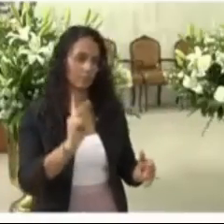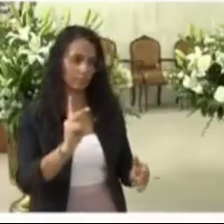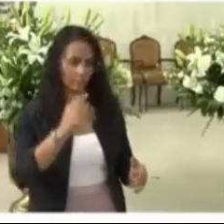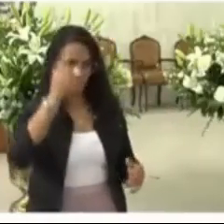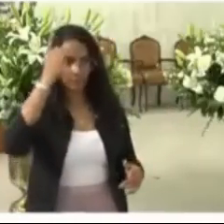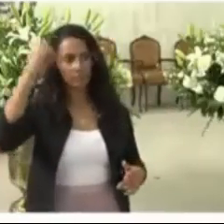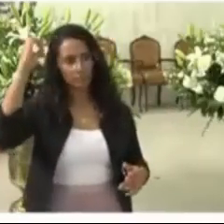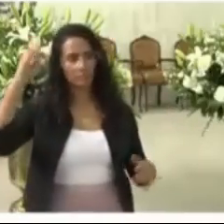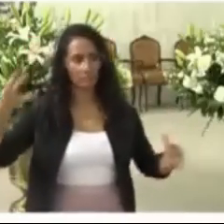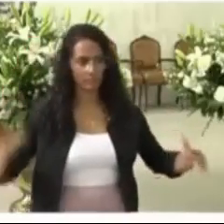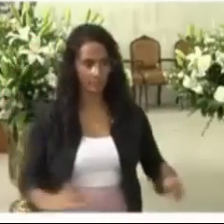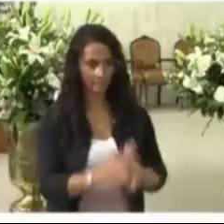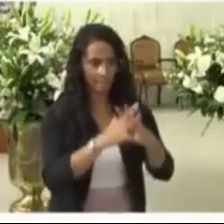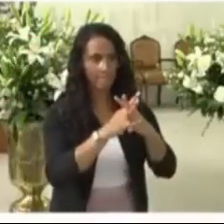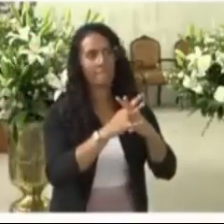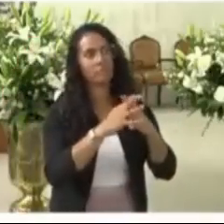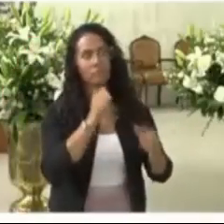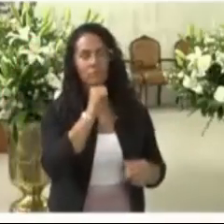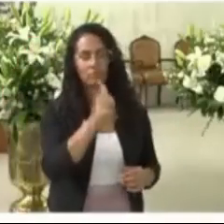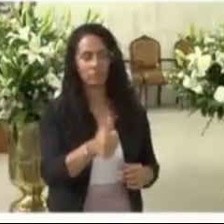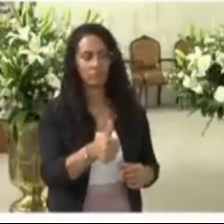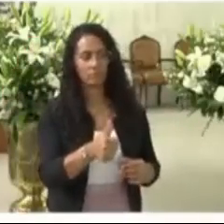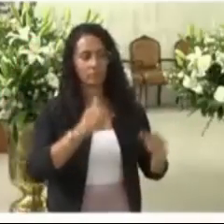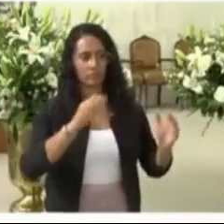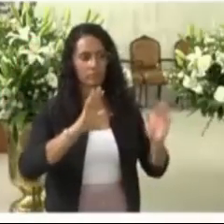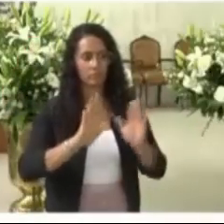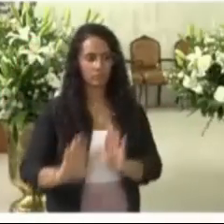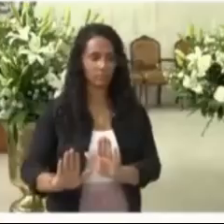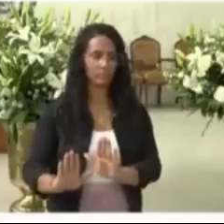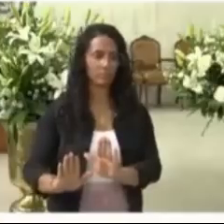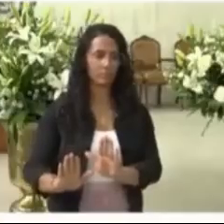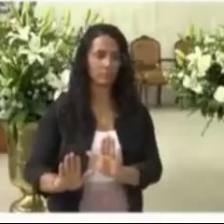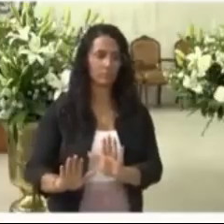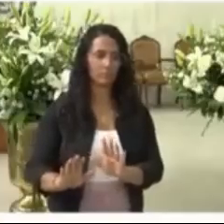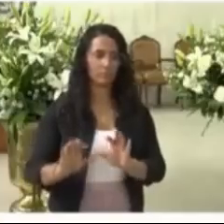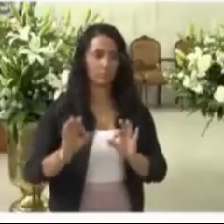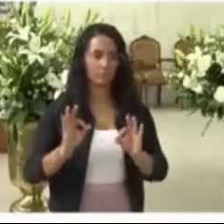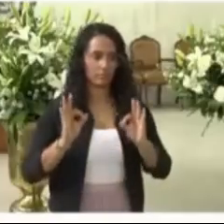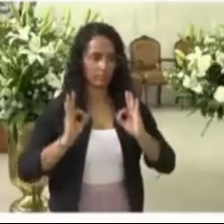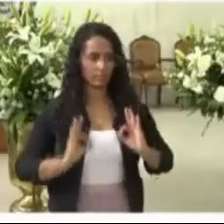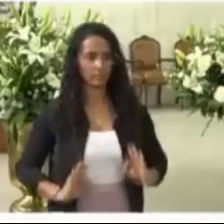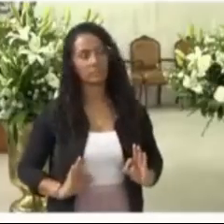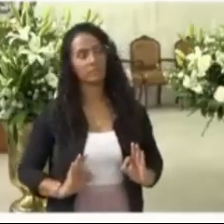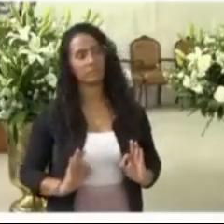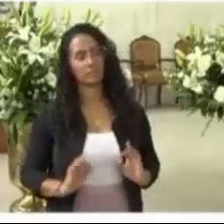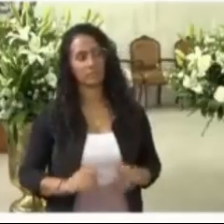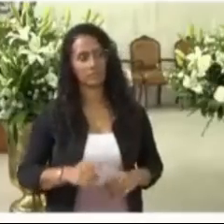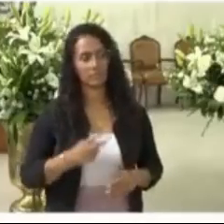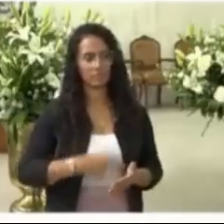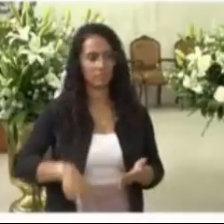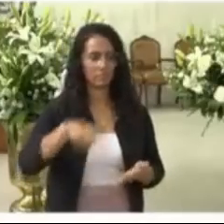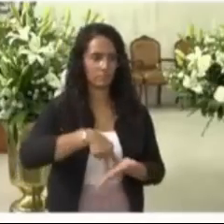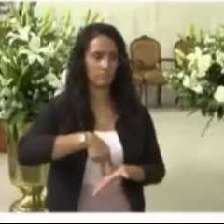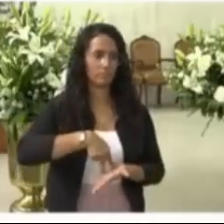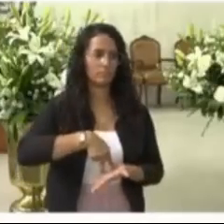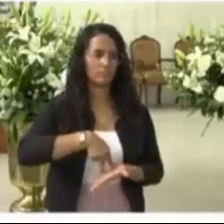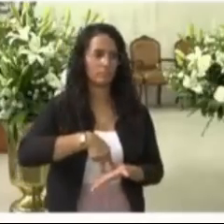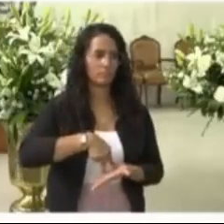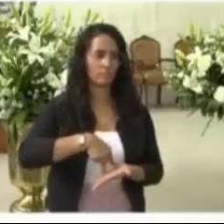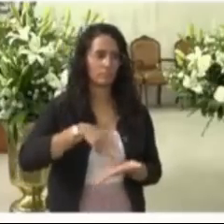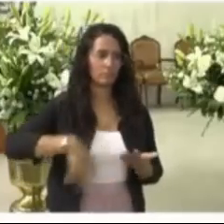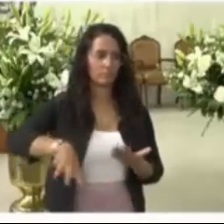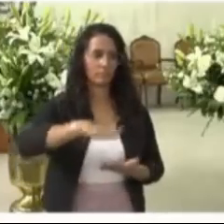vosotros en este caso. Paraos, estad quietos y ved la salvación de Jehová